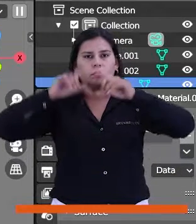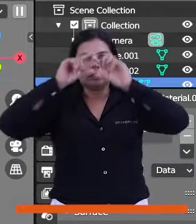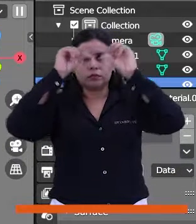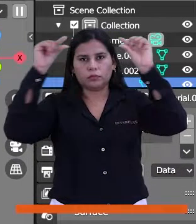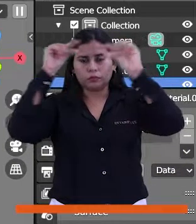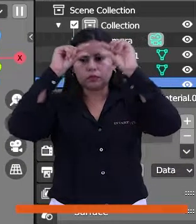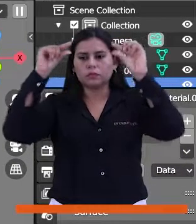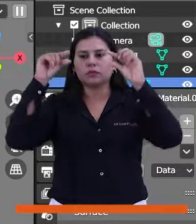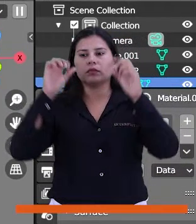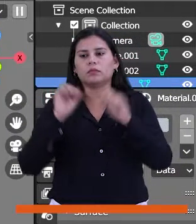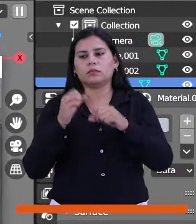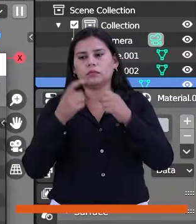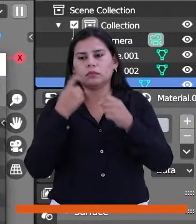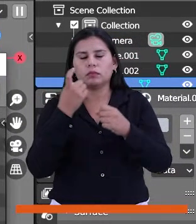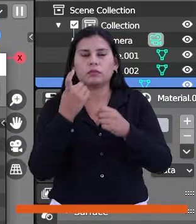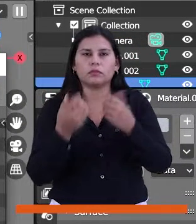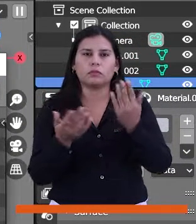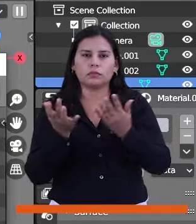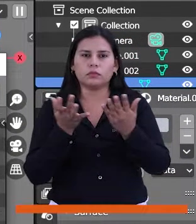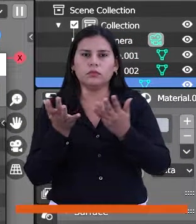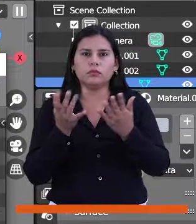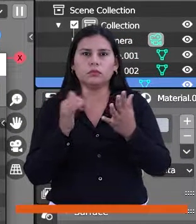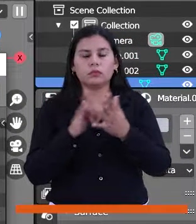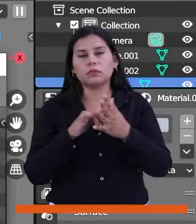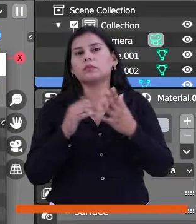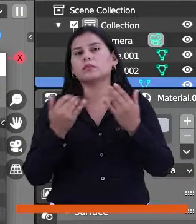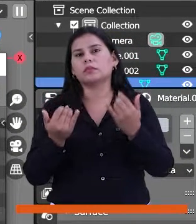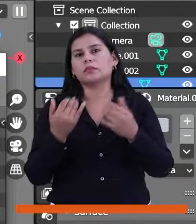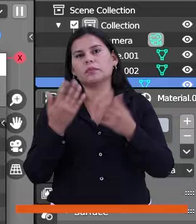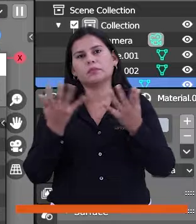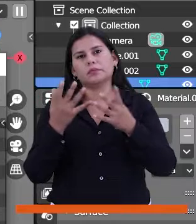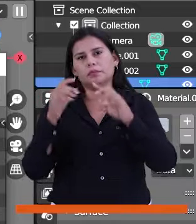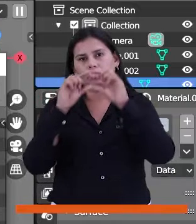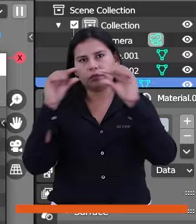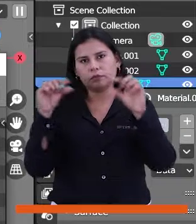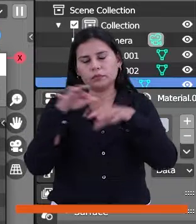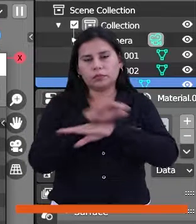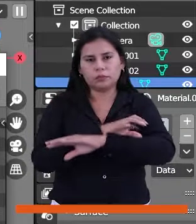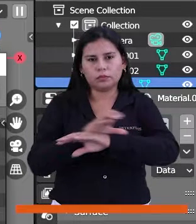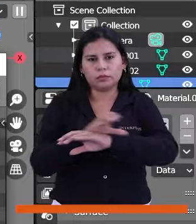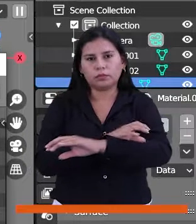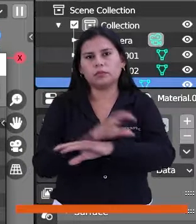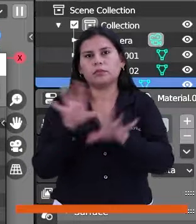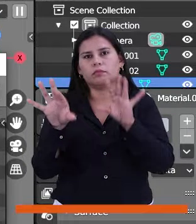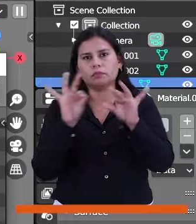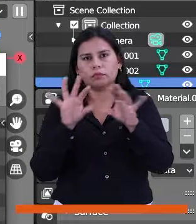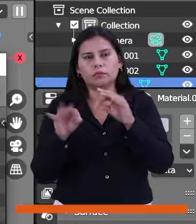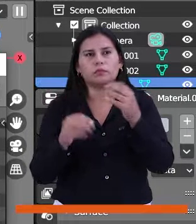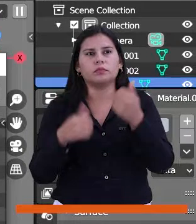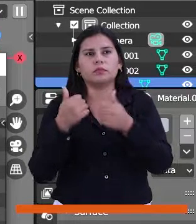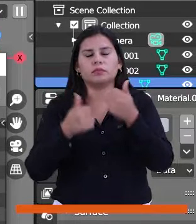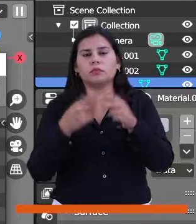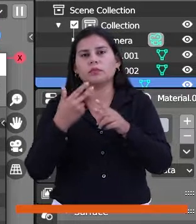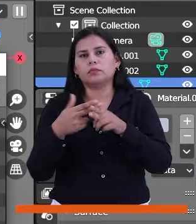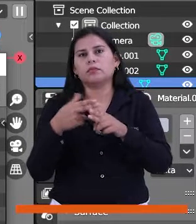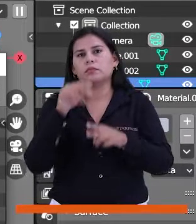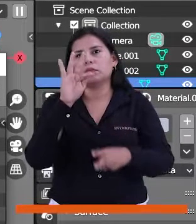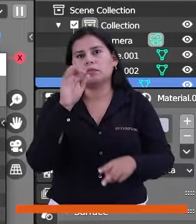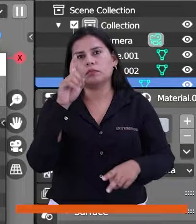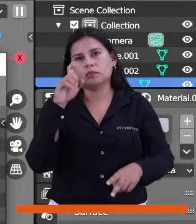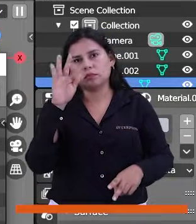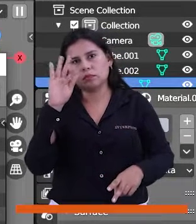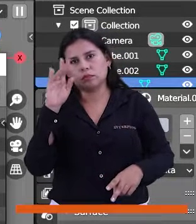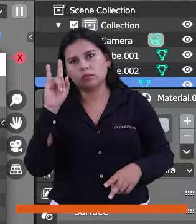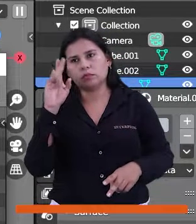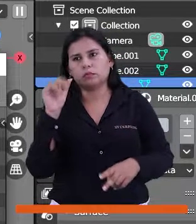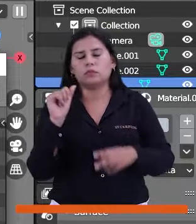un nuevo archivo y voy a buscar el archivo, que en mi caso lo tengo en el escritorio, y lo selecciono. Mi archivo se llama textura